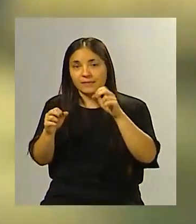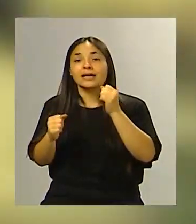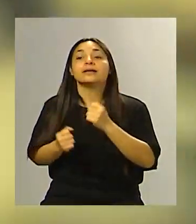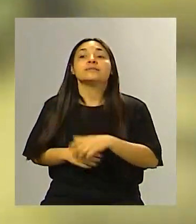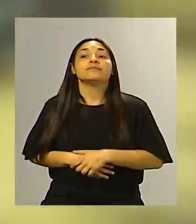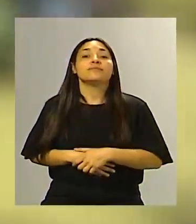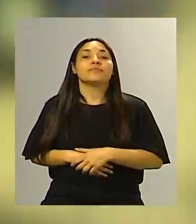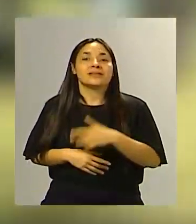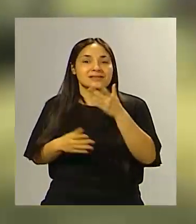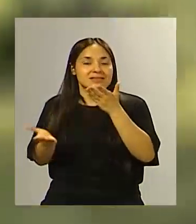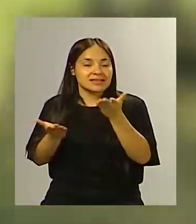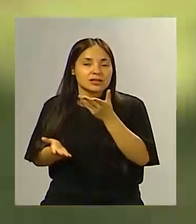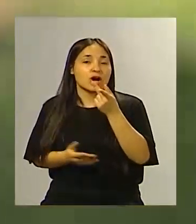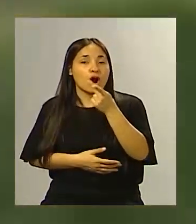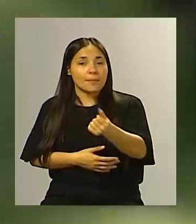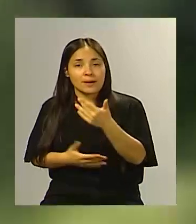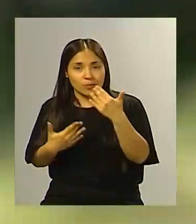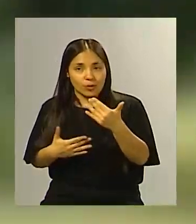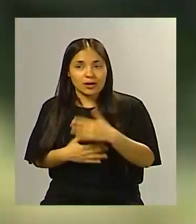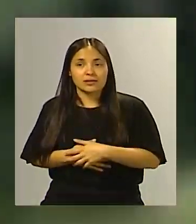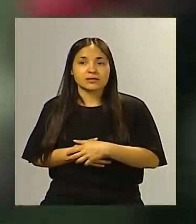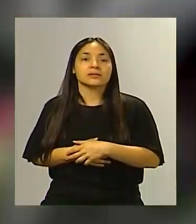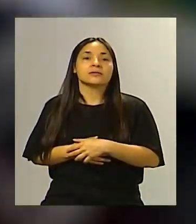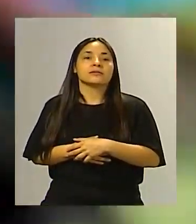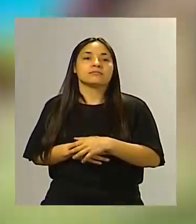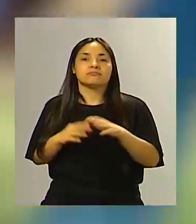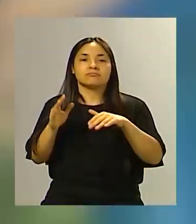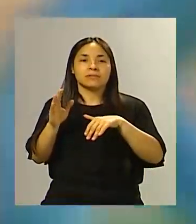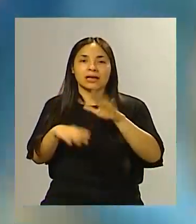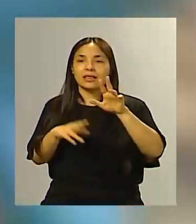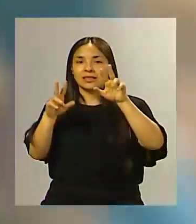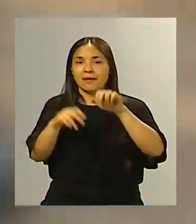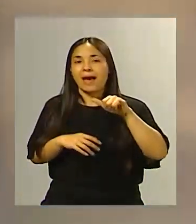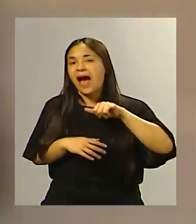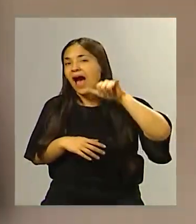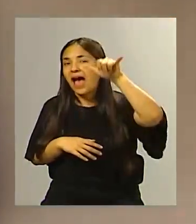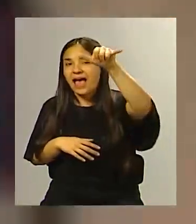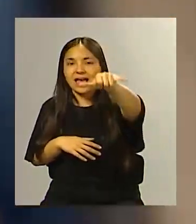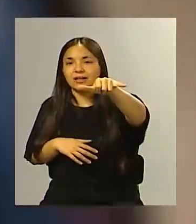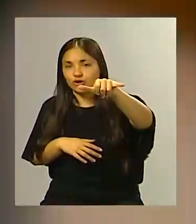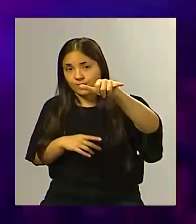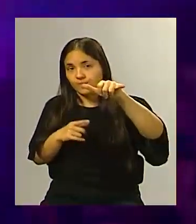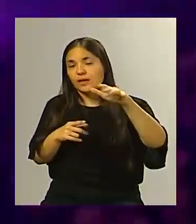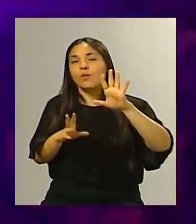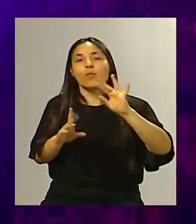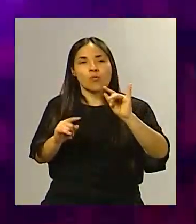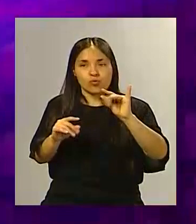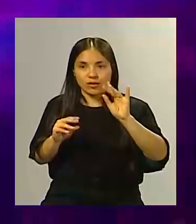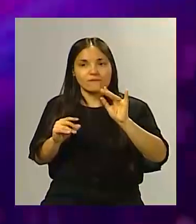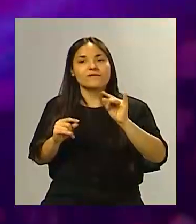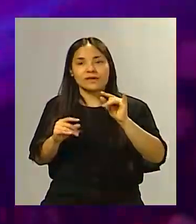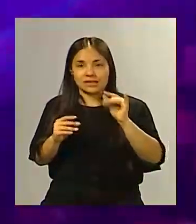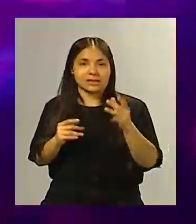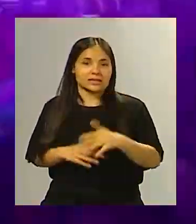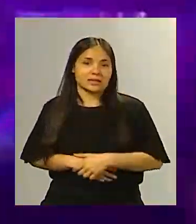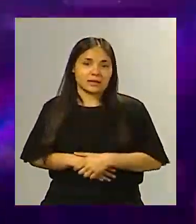puede comprar, lo único que tenemos que dejar acá al margen es el aéreo, que es muy difícil de hacer y no se